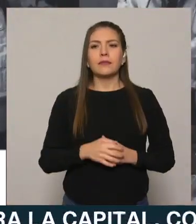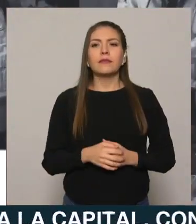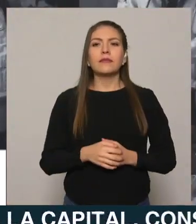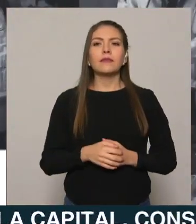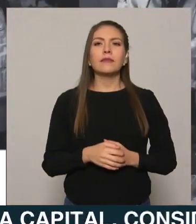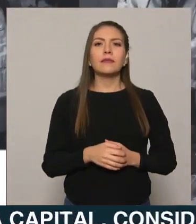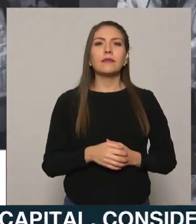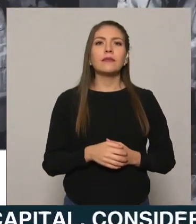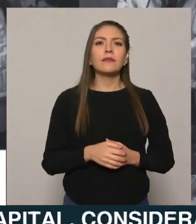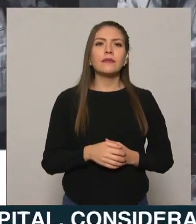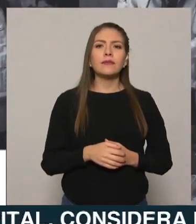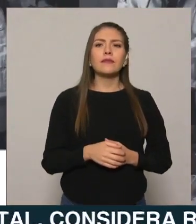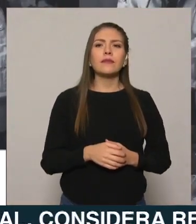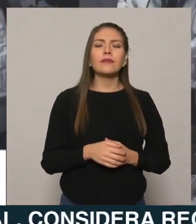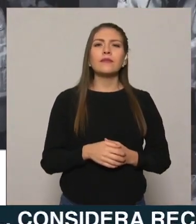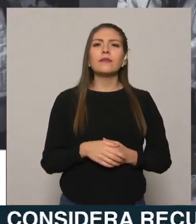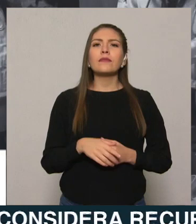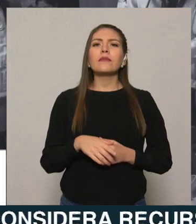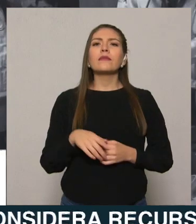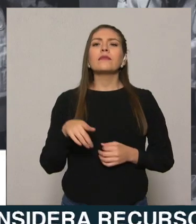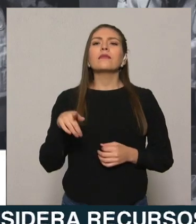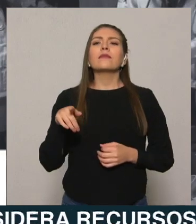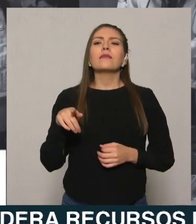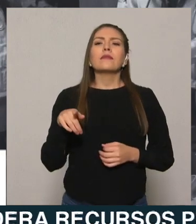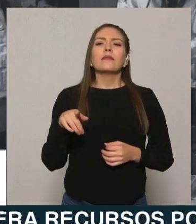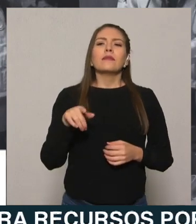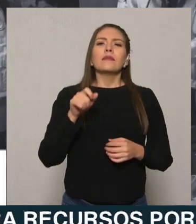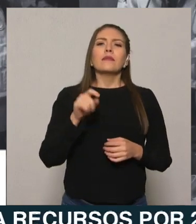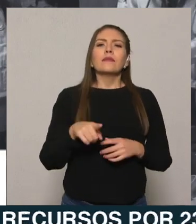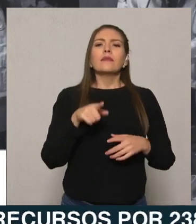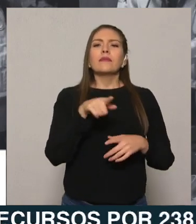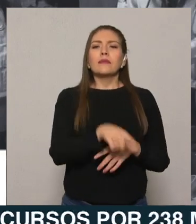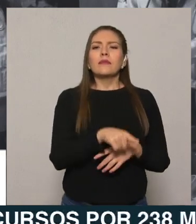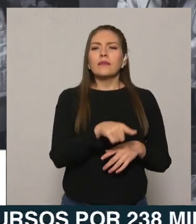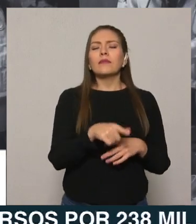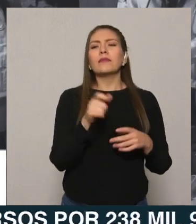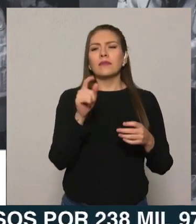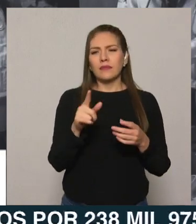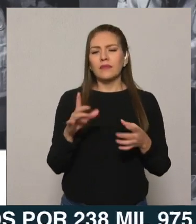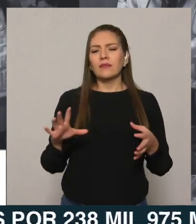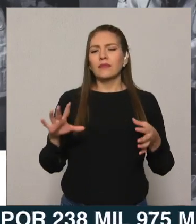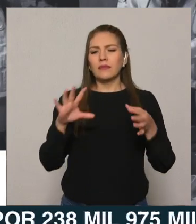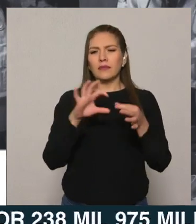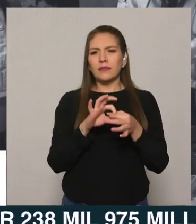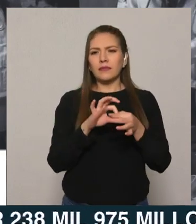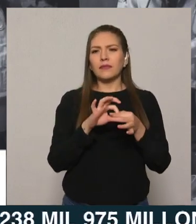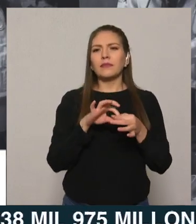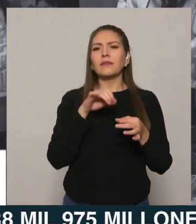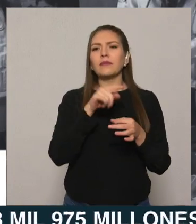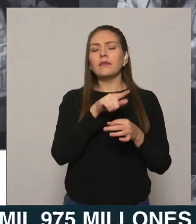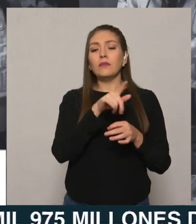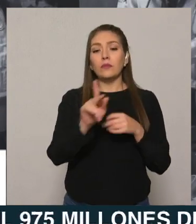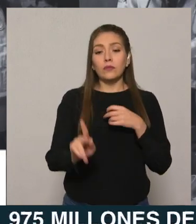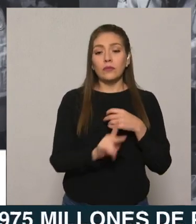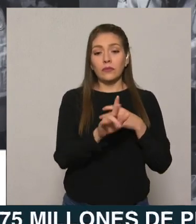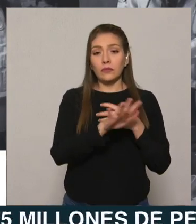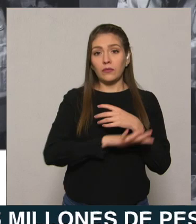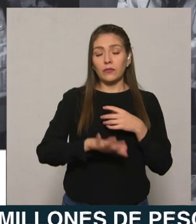ver con esta situación del envejecimiento de nuestra población, ¿no? O sea, Topilejo es un